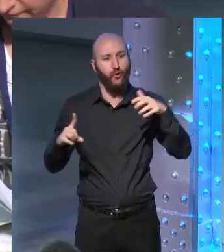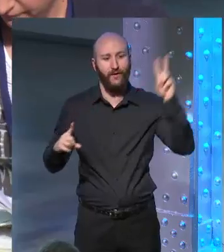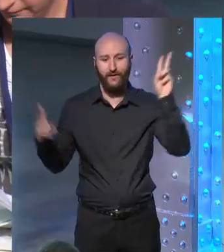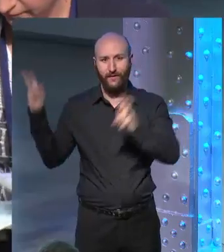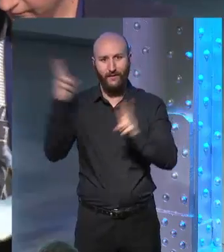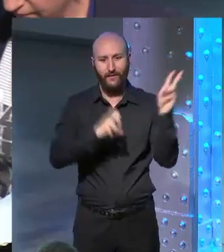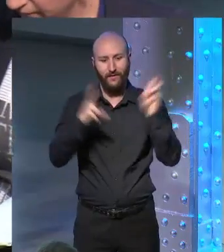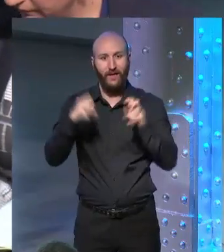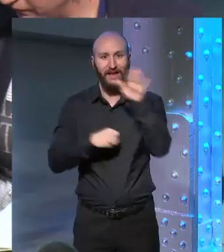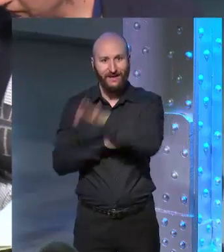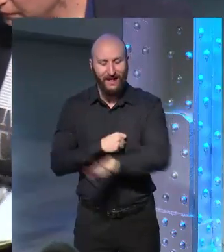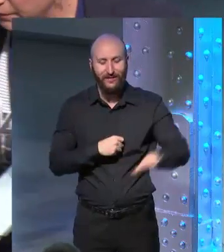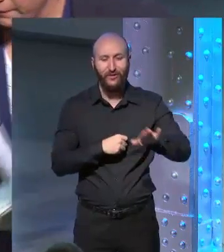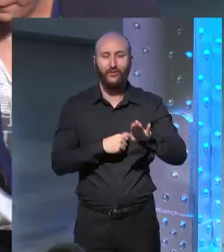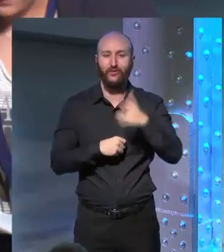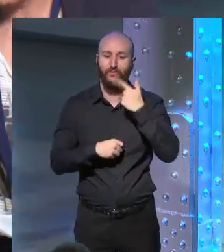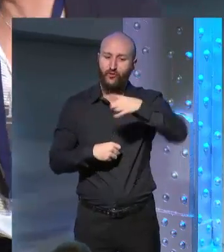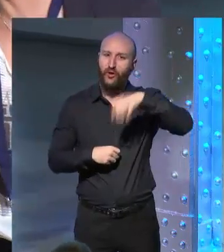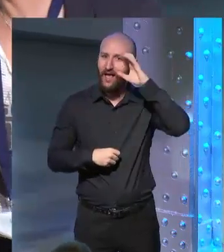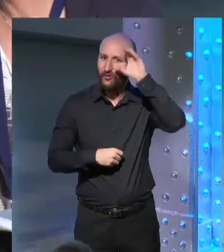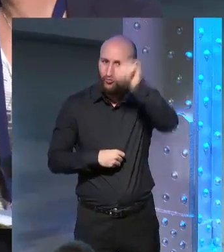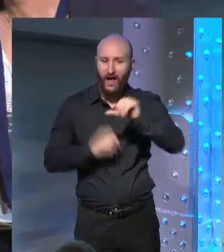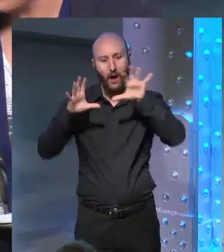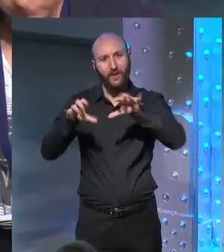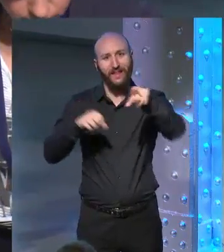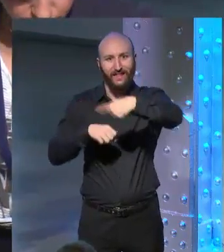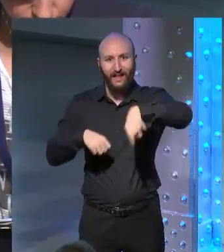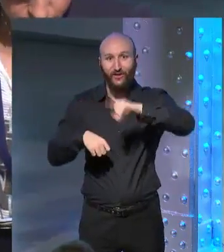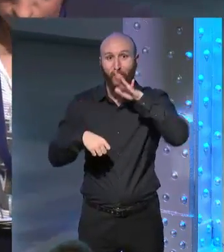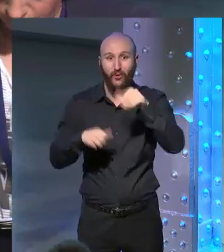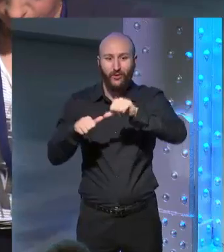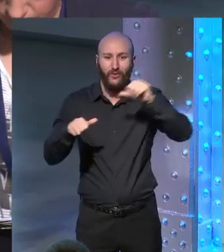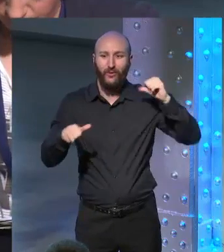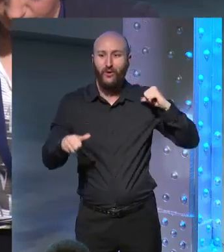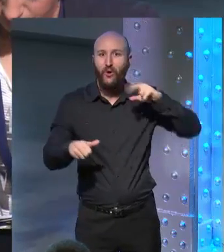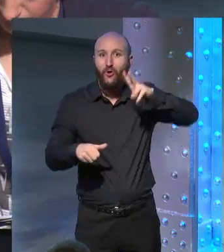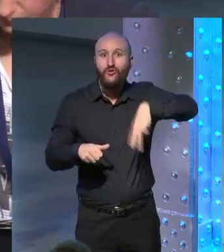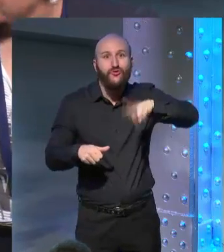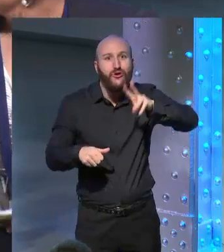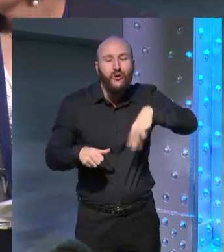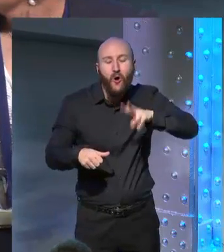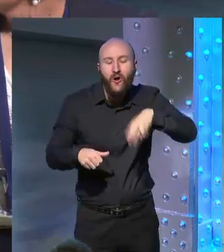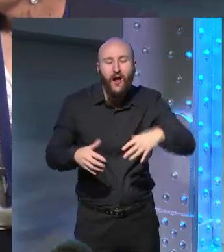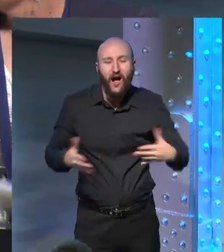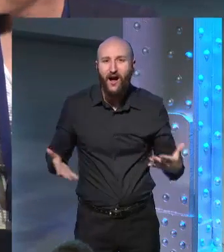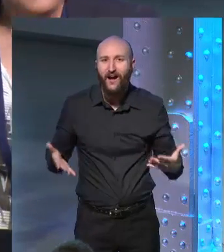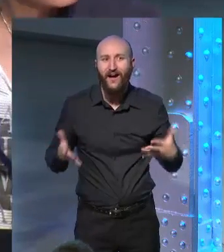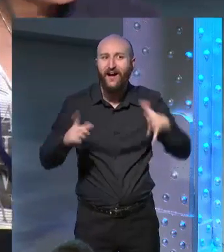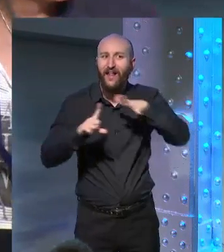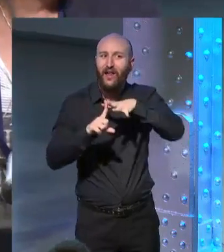en los que podamos escuchar, podamos aprender de ellos, porque la verdad es que todavía no me había encontrado nunca en un foro en el que, ¿verdad?,